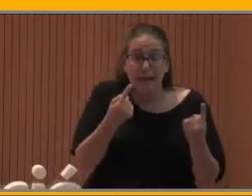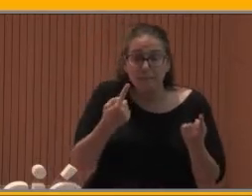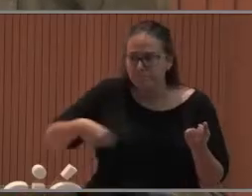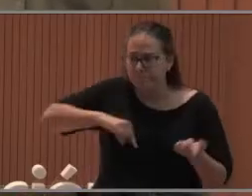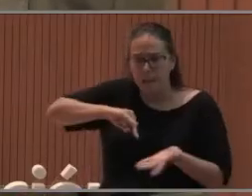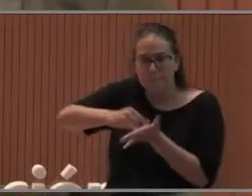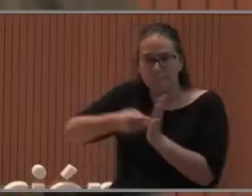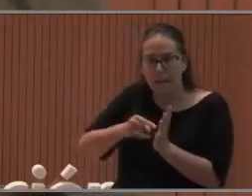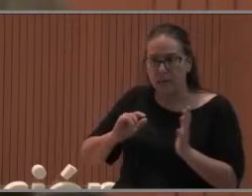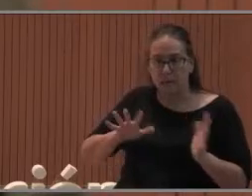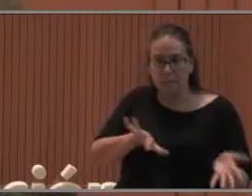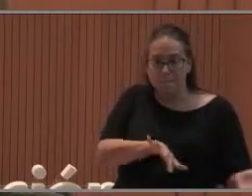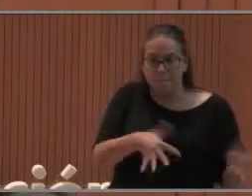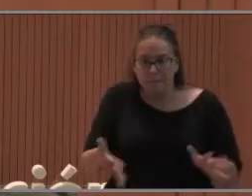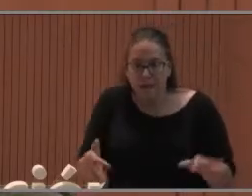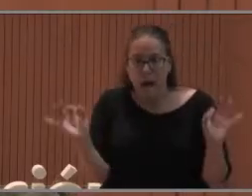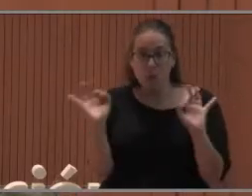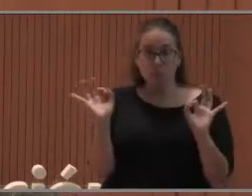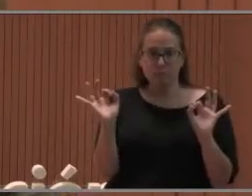plan, también precoces.